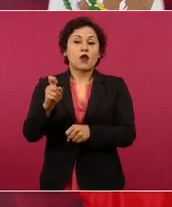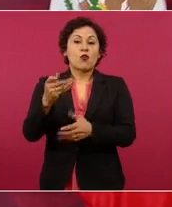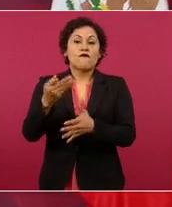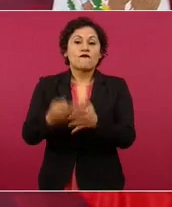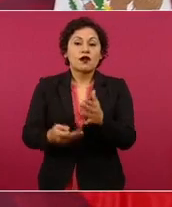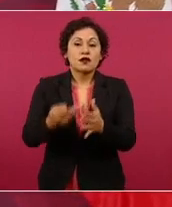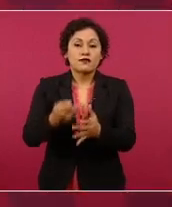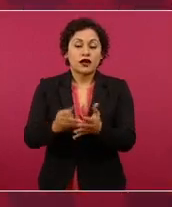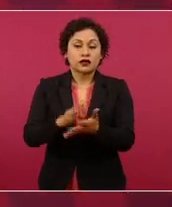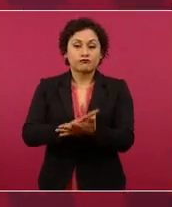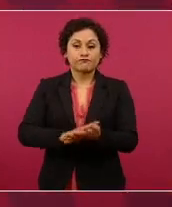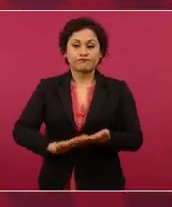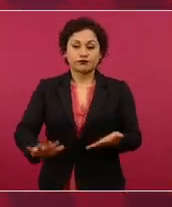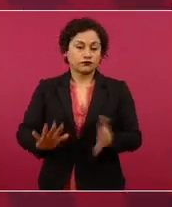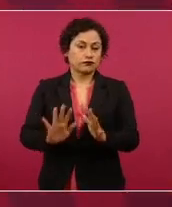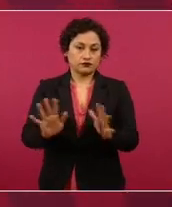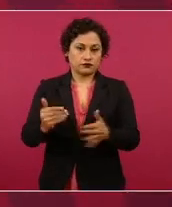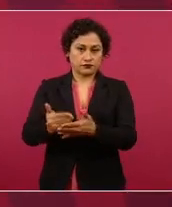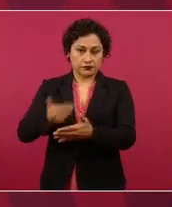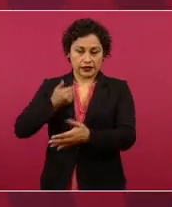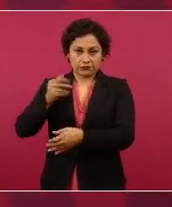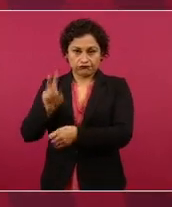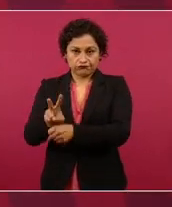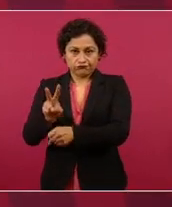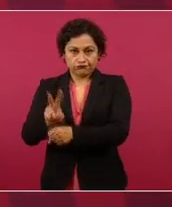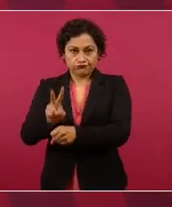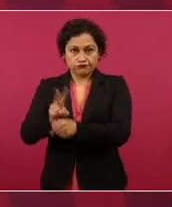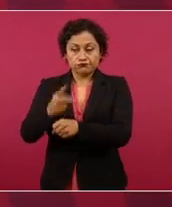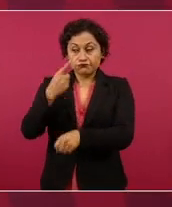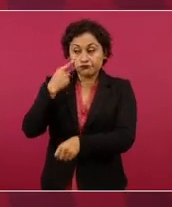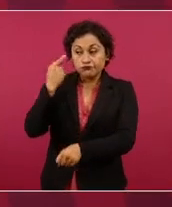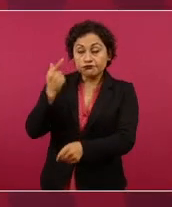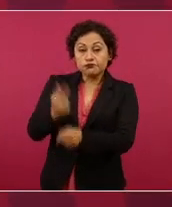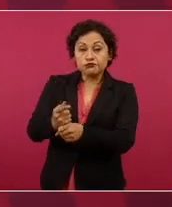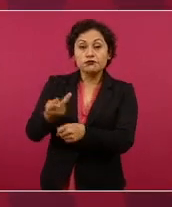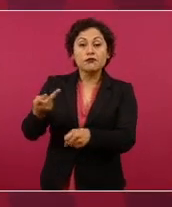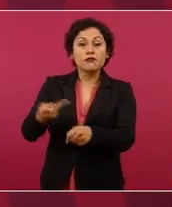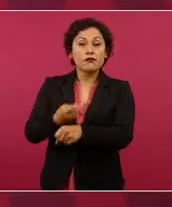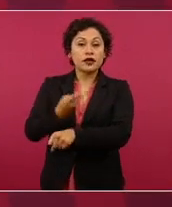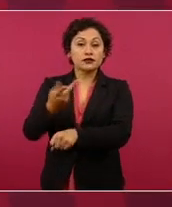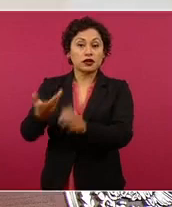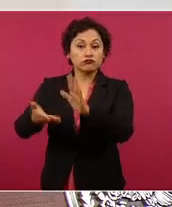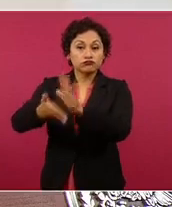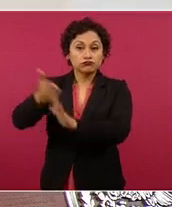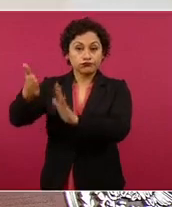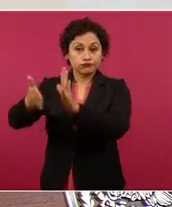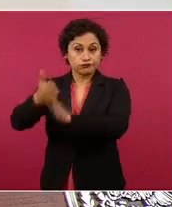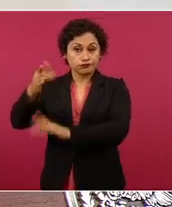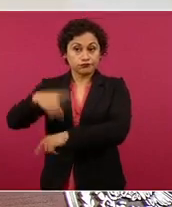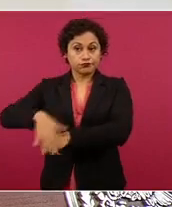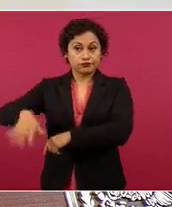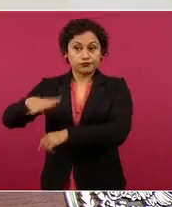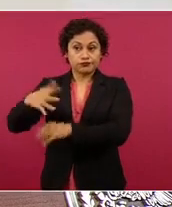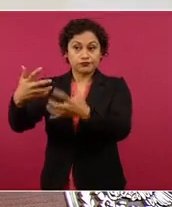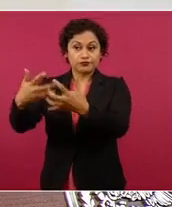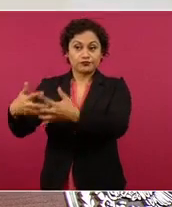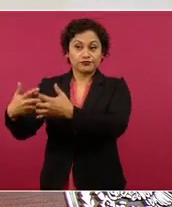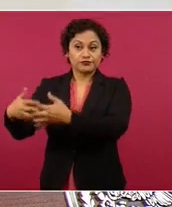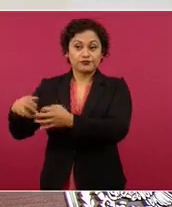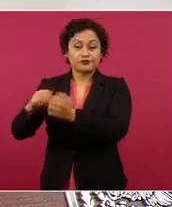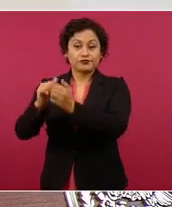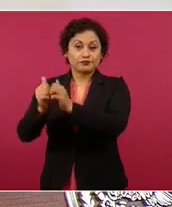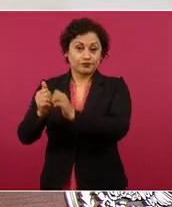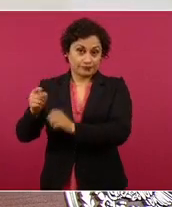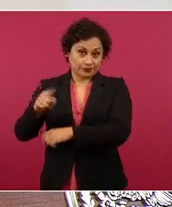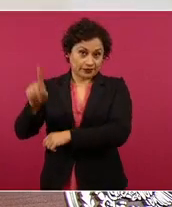el avance de la obra, que ya está autorizada, ya tiene presupuesto, pero hay